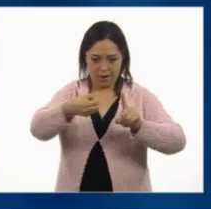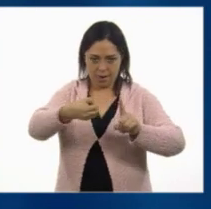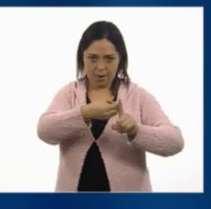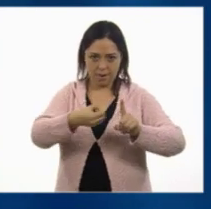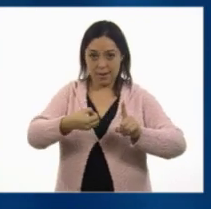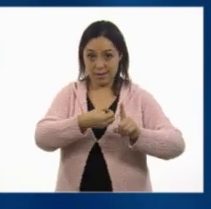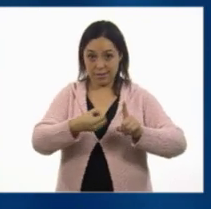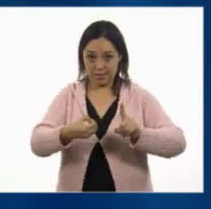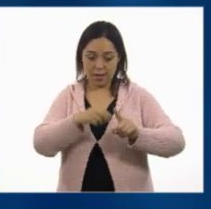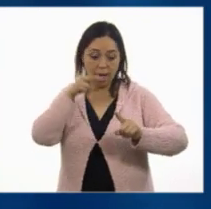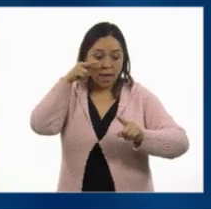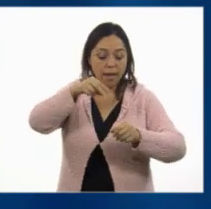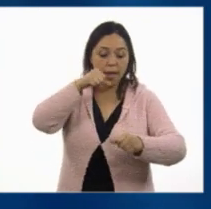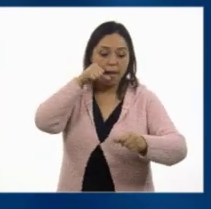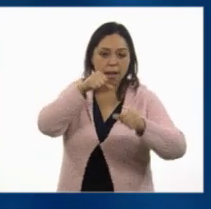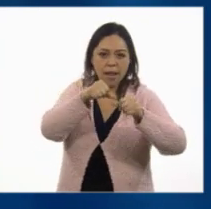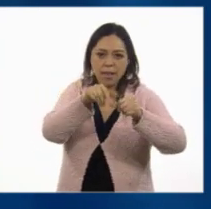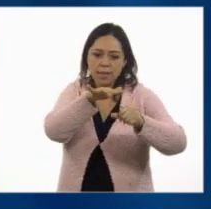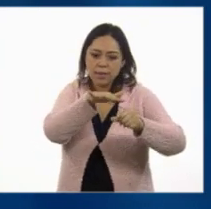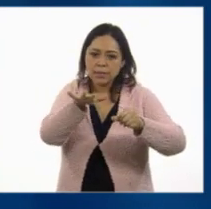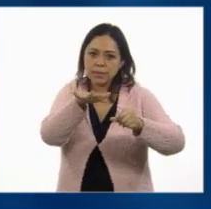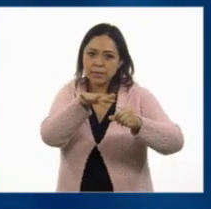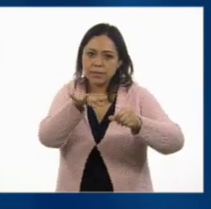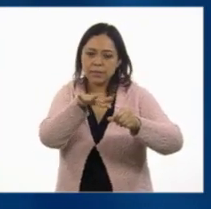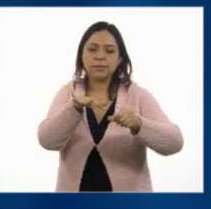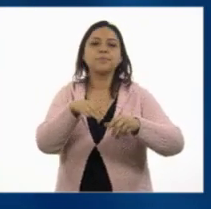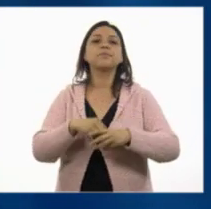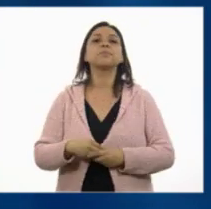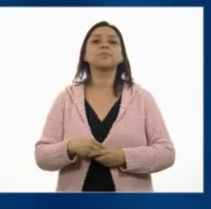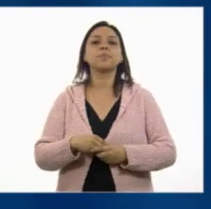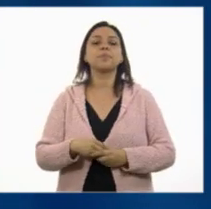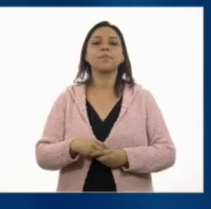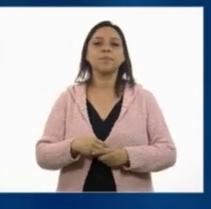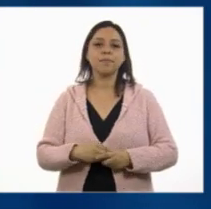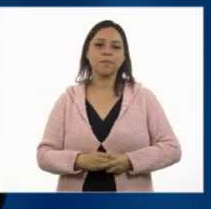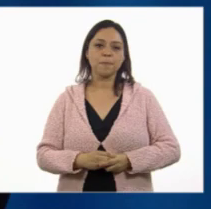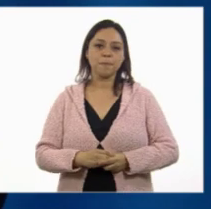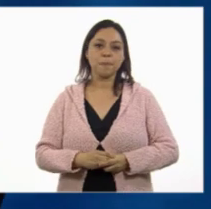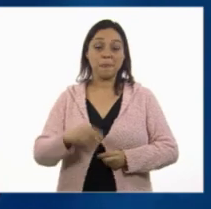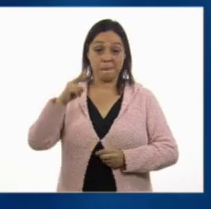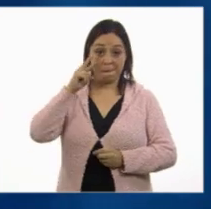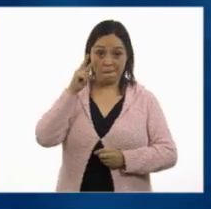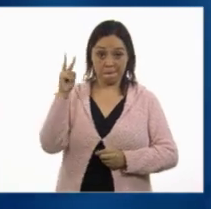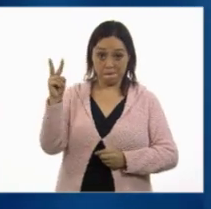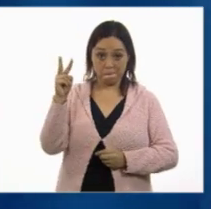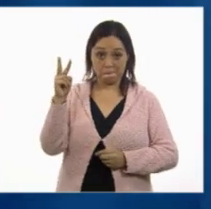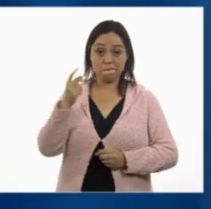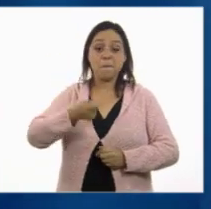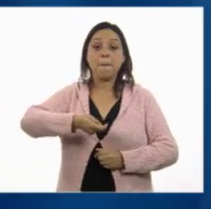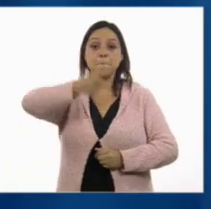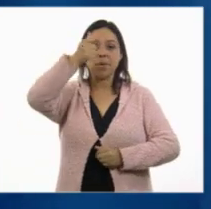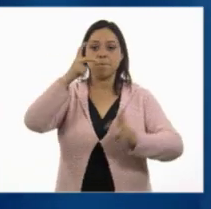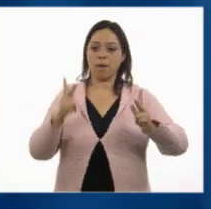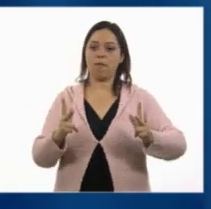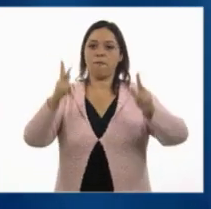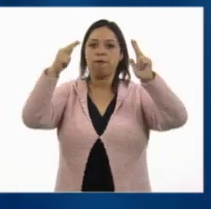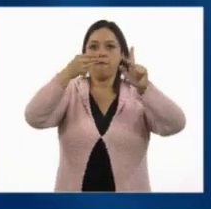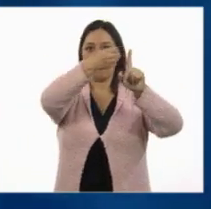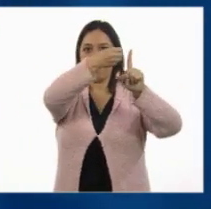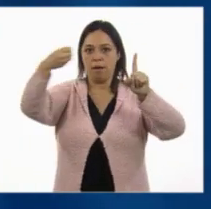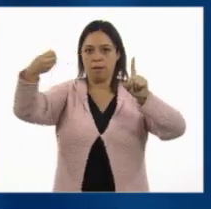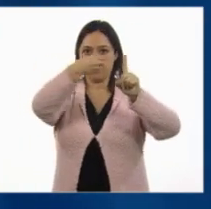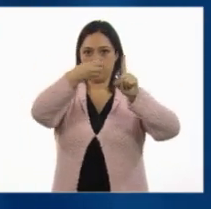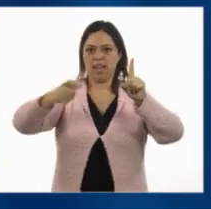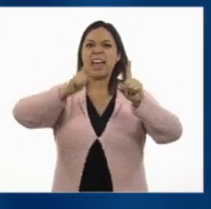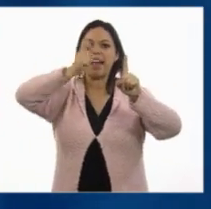O sea, que se vea la letra, pues así, derecha. Ok. Mira, El primero es, mira